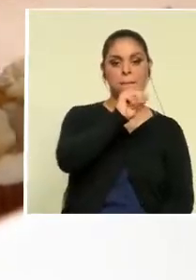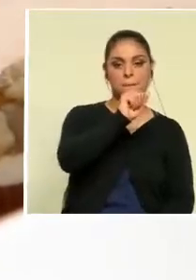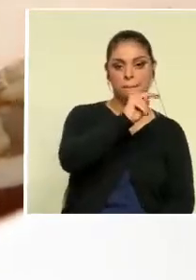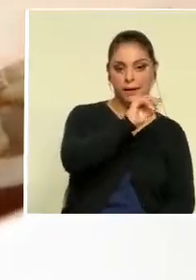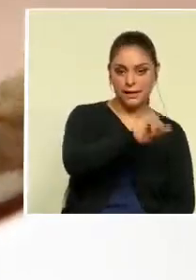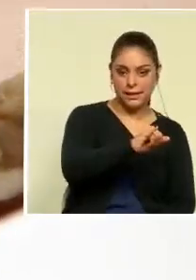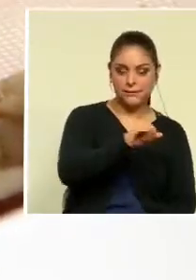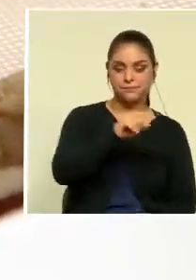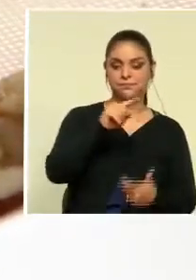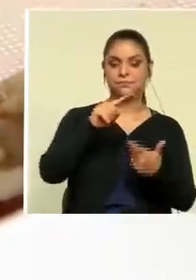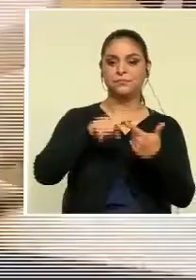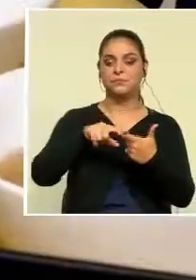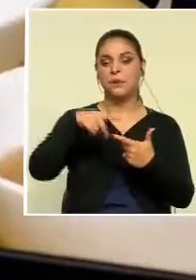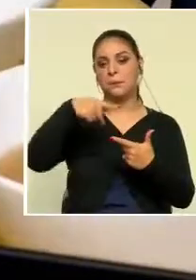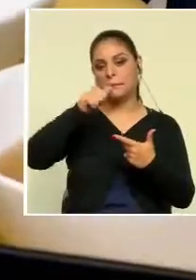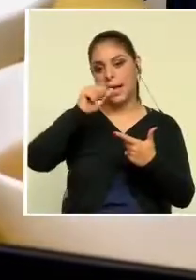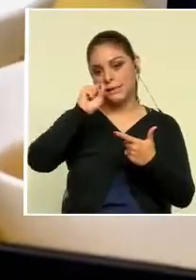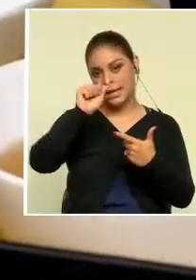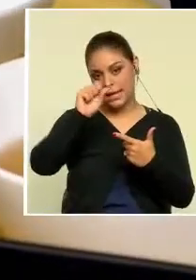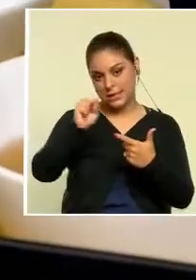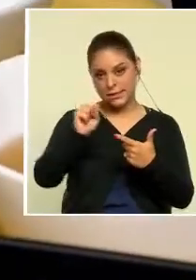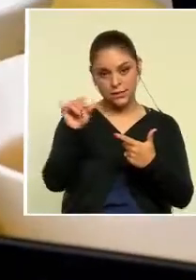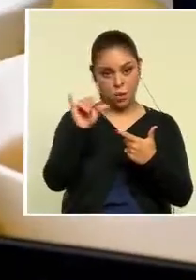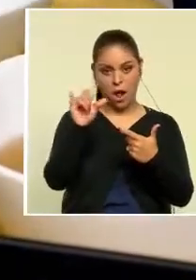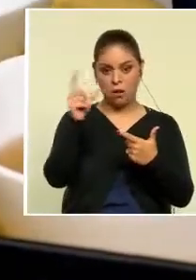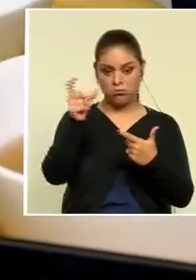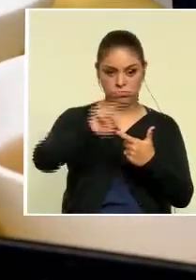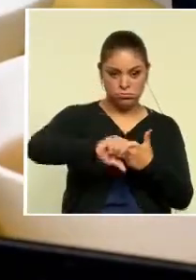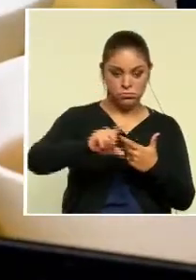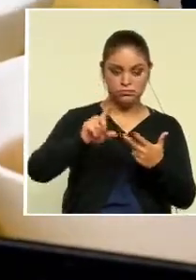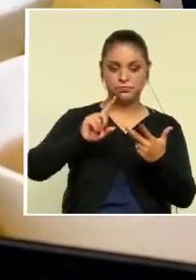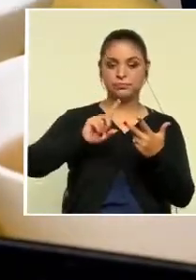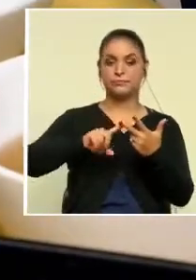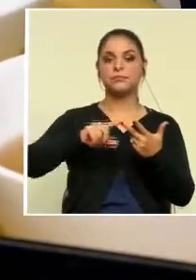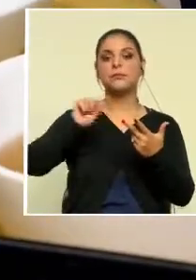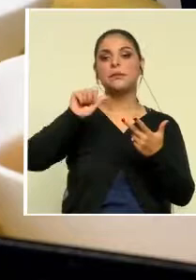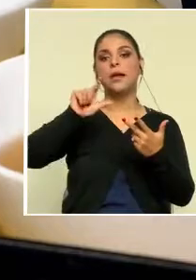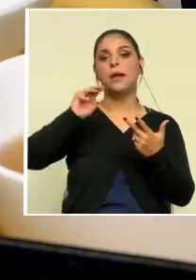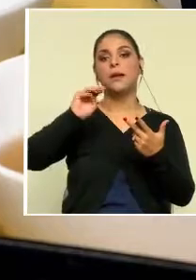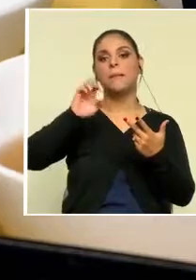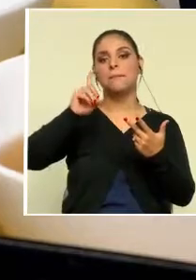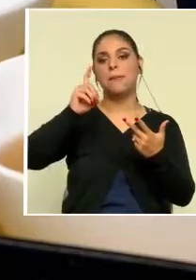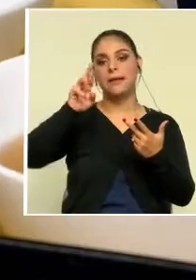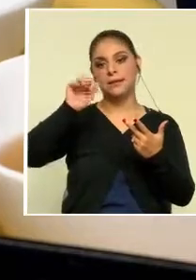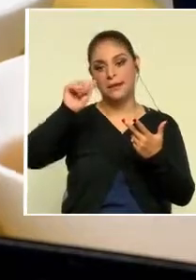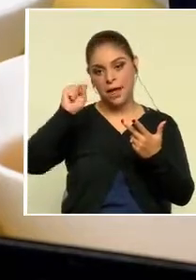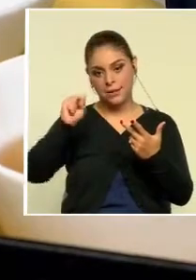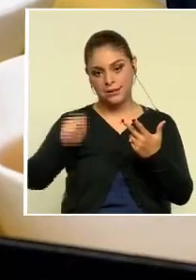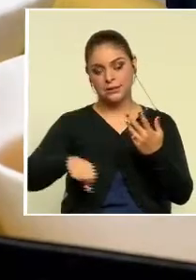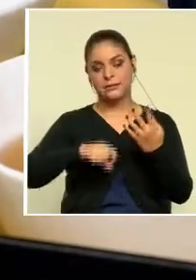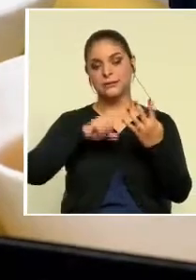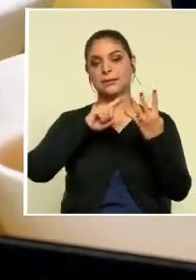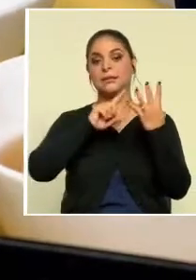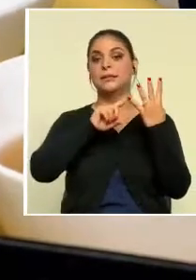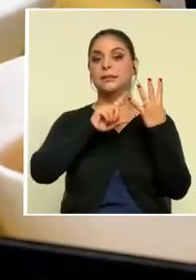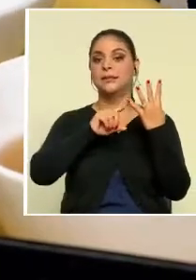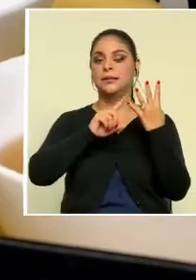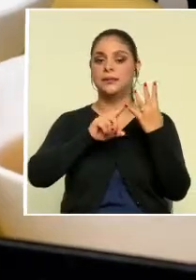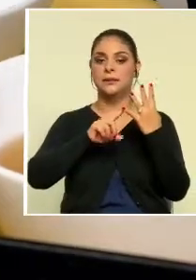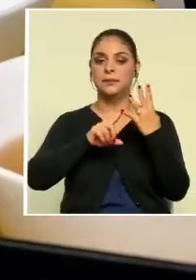de pasas un tercio de taza de almendras un tercio de taza de